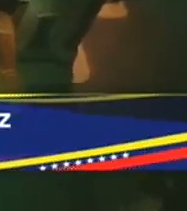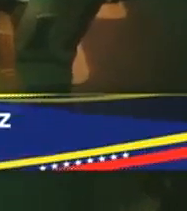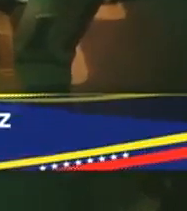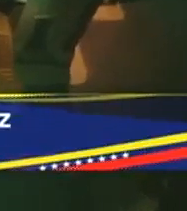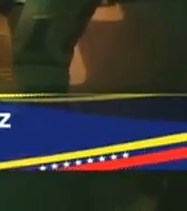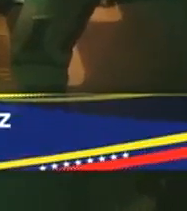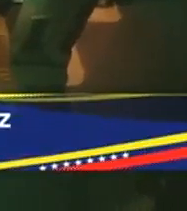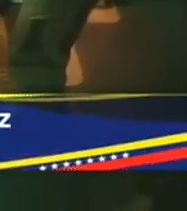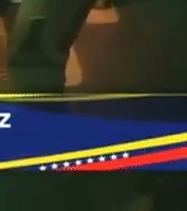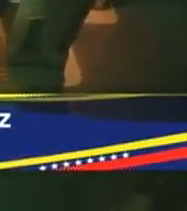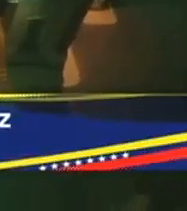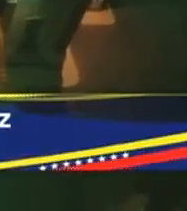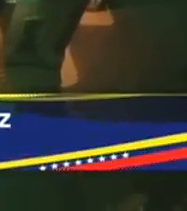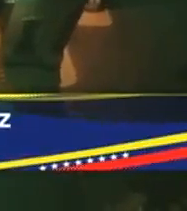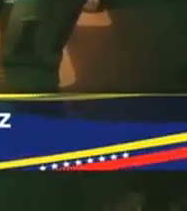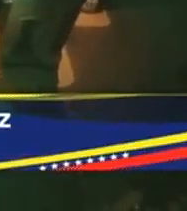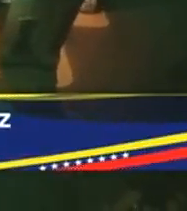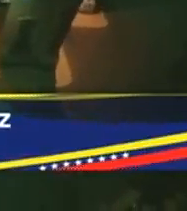Venezuela.